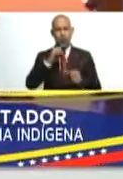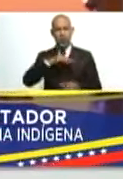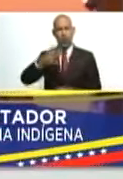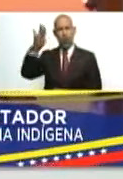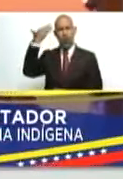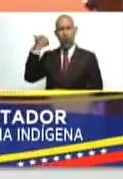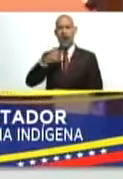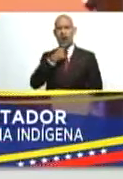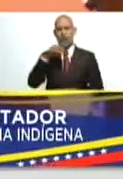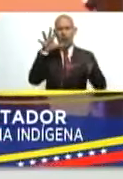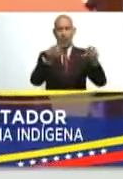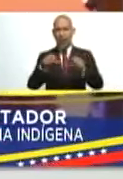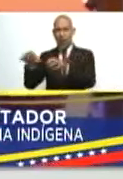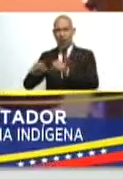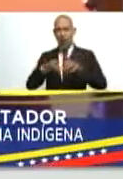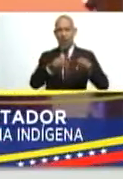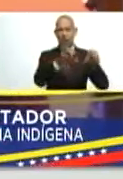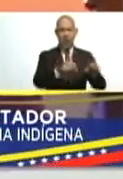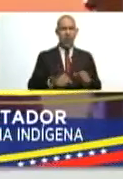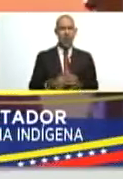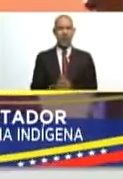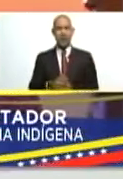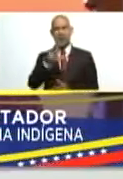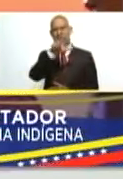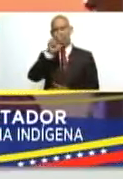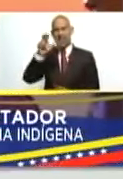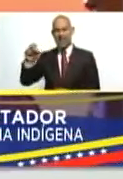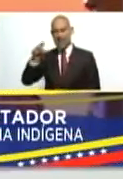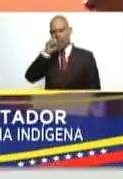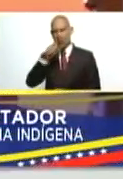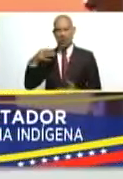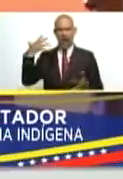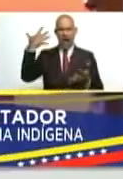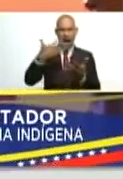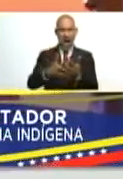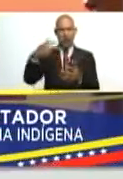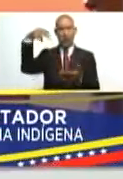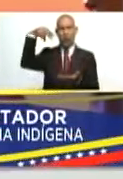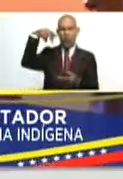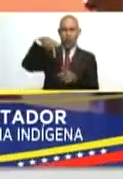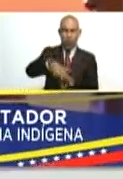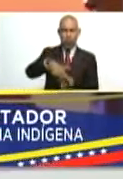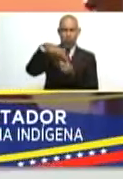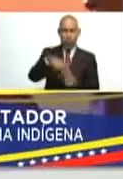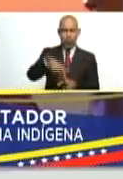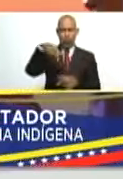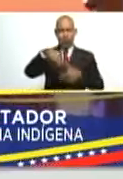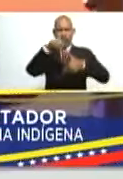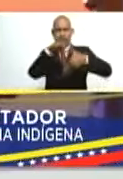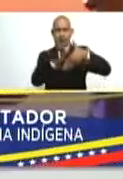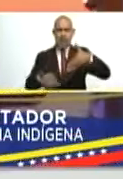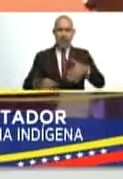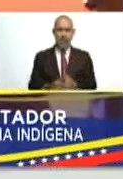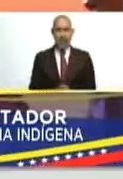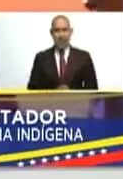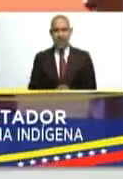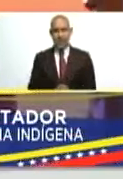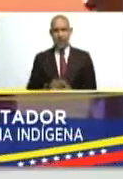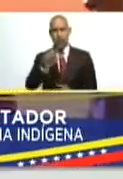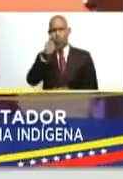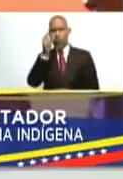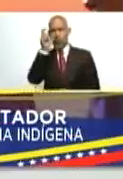conquista, que reivindica el genocidio, que 300 años de colonialismo europeo contra la América. Santiago